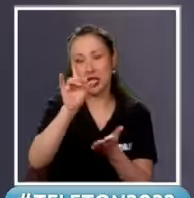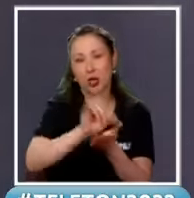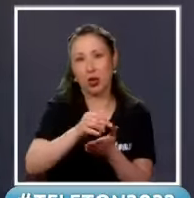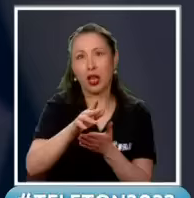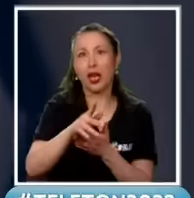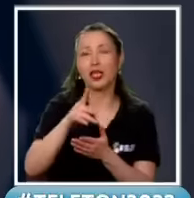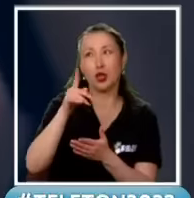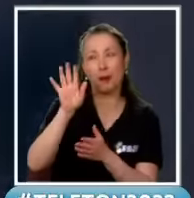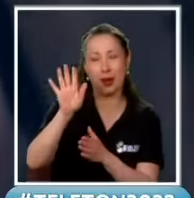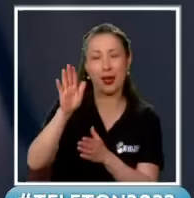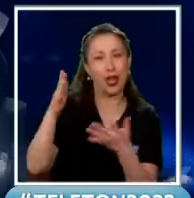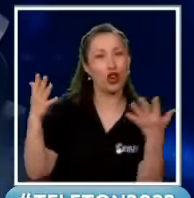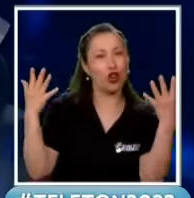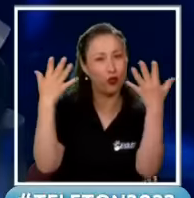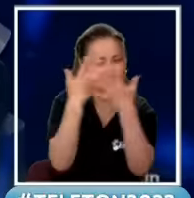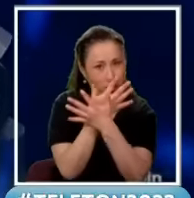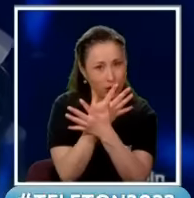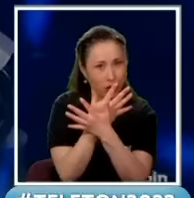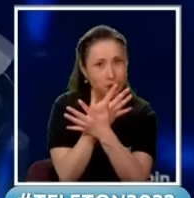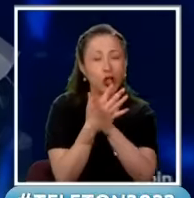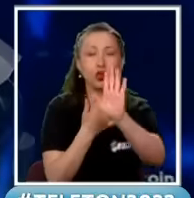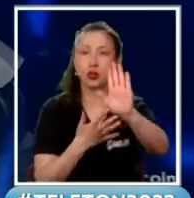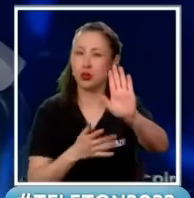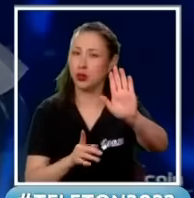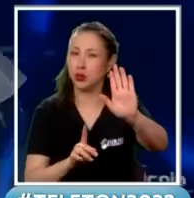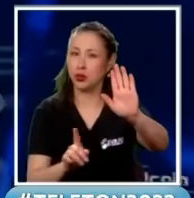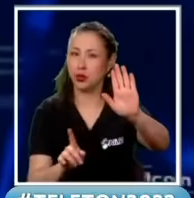siento que hay una confusión acá porque yo...